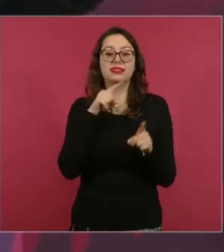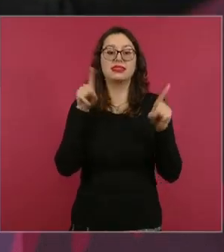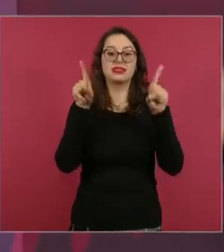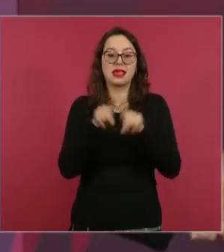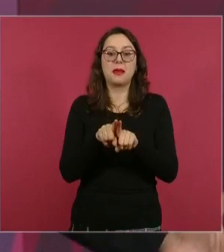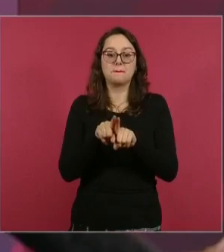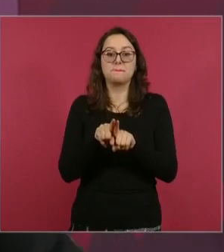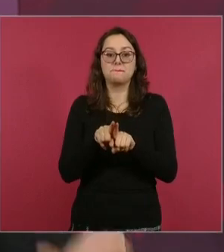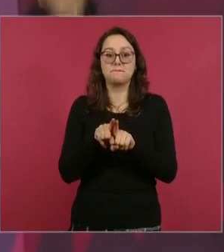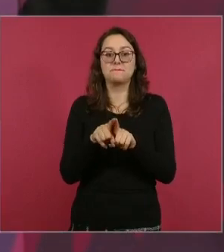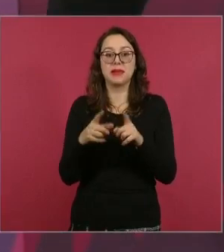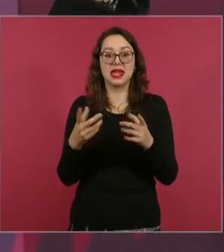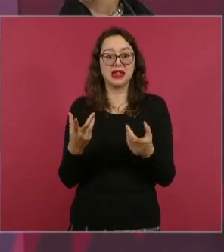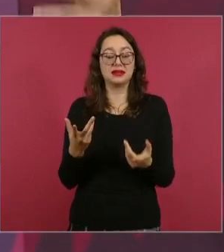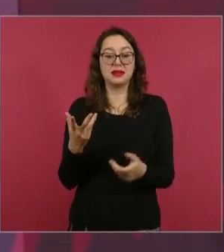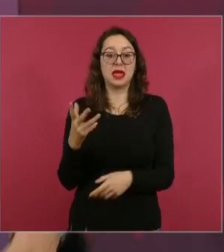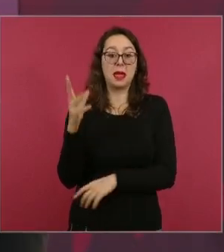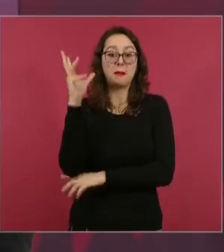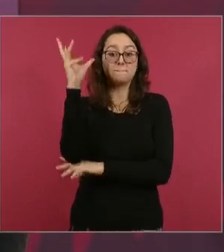enormes